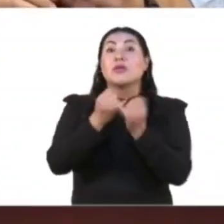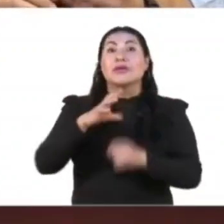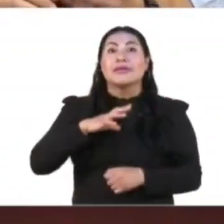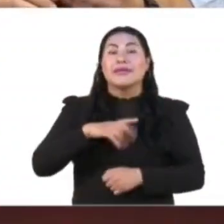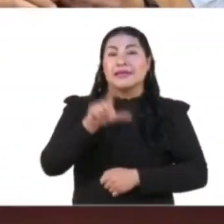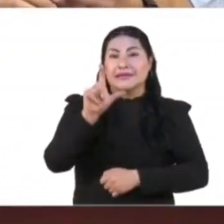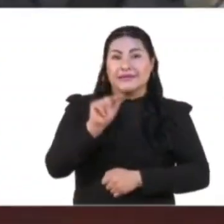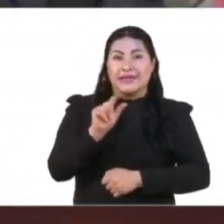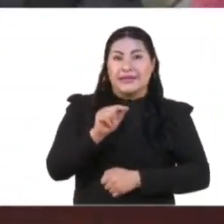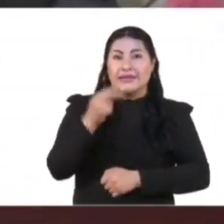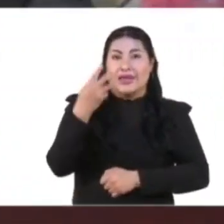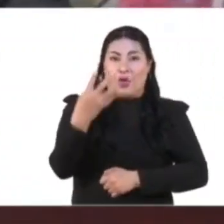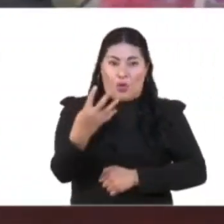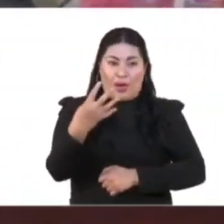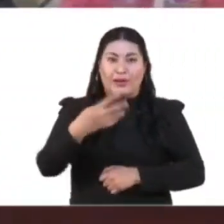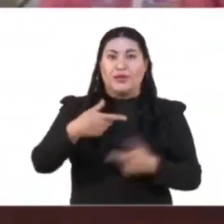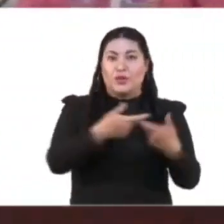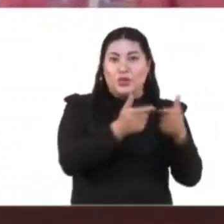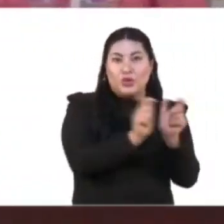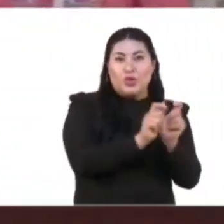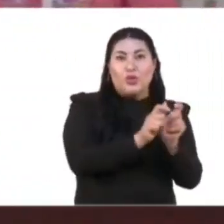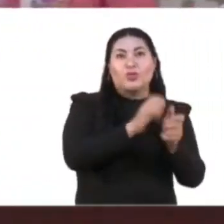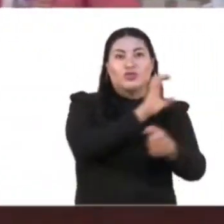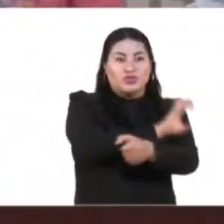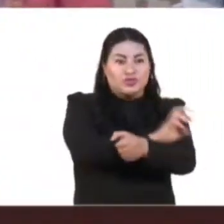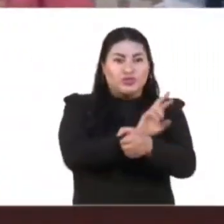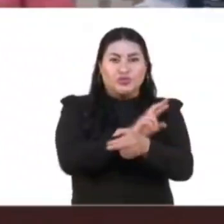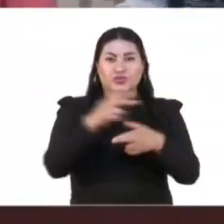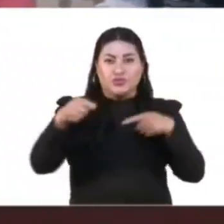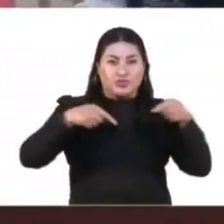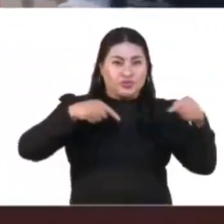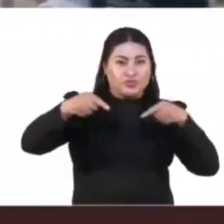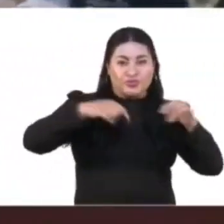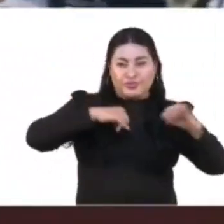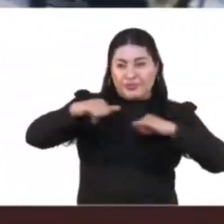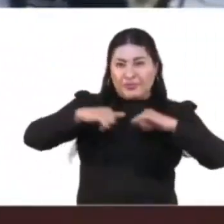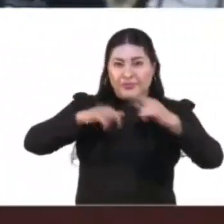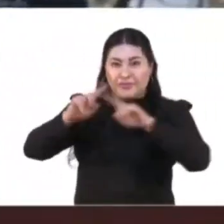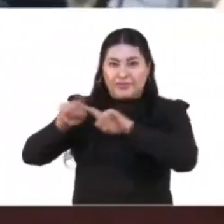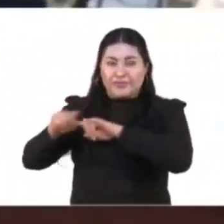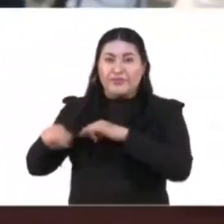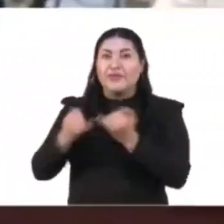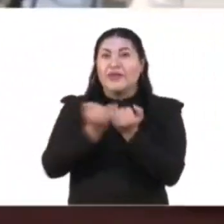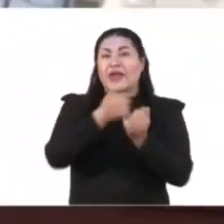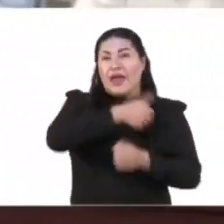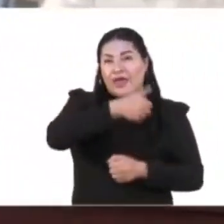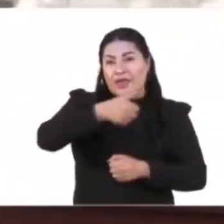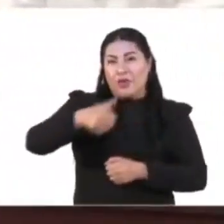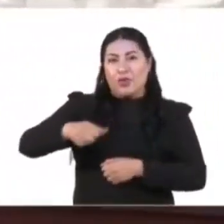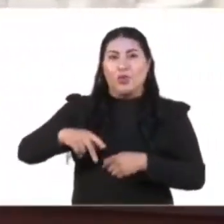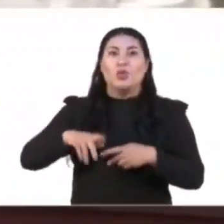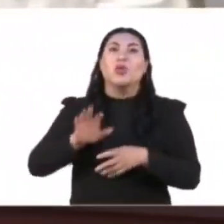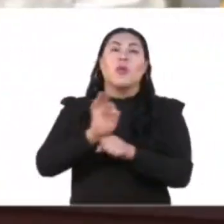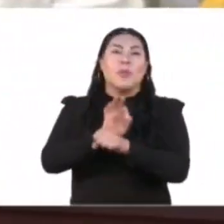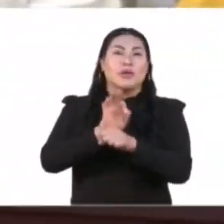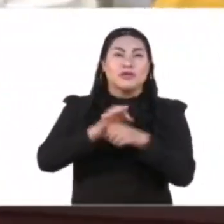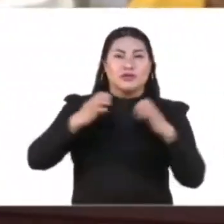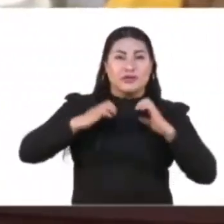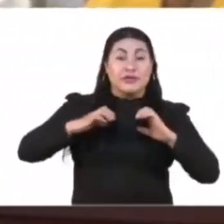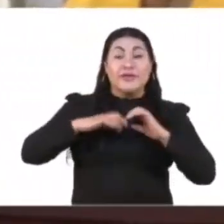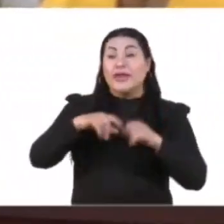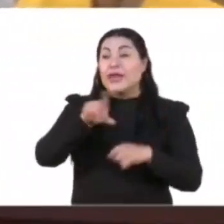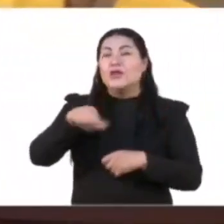las 74 coordinaciones territoriales con sus consejos de protección civil, quienes enviaron la